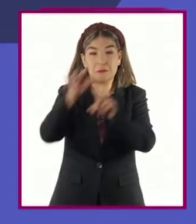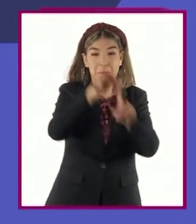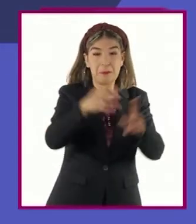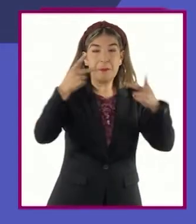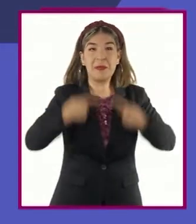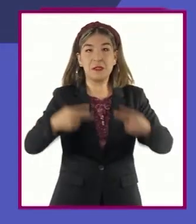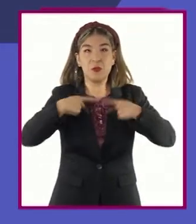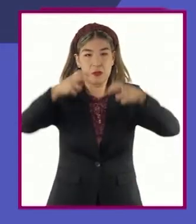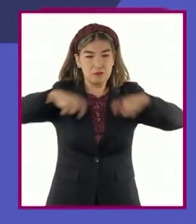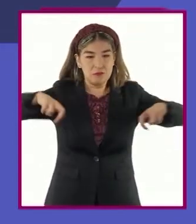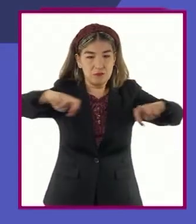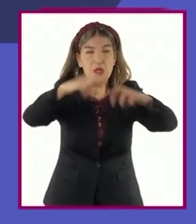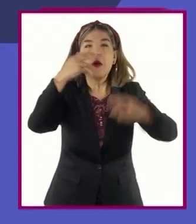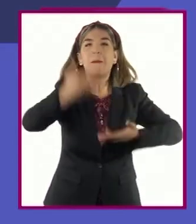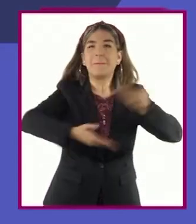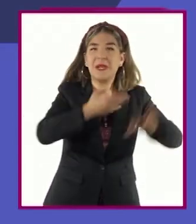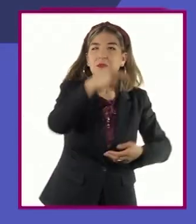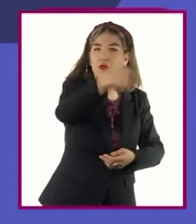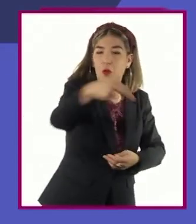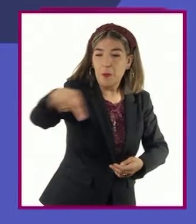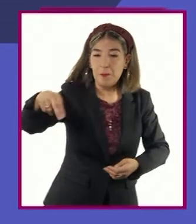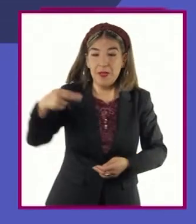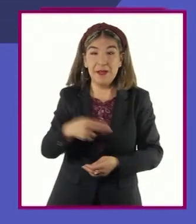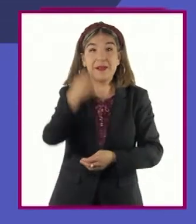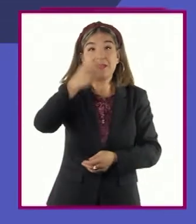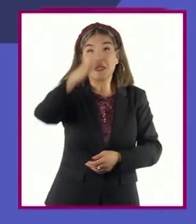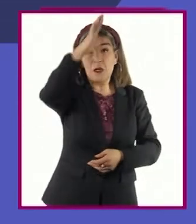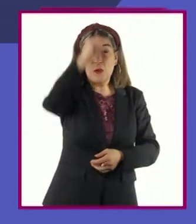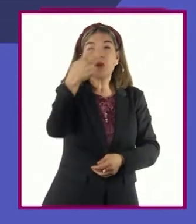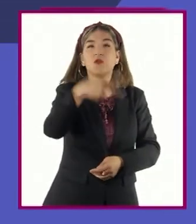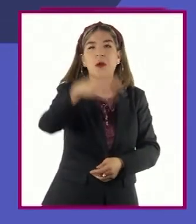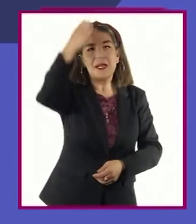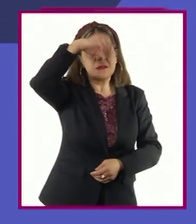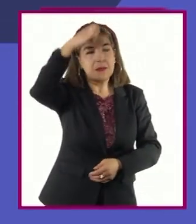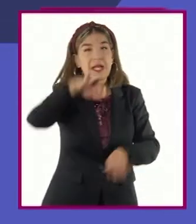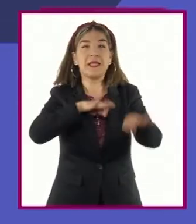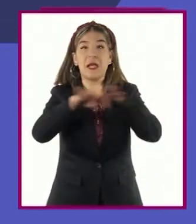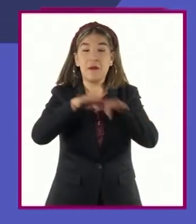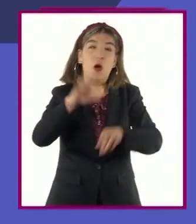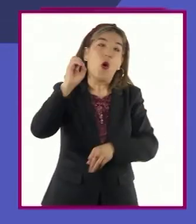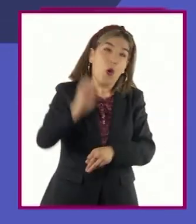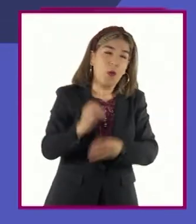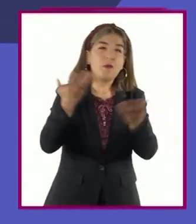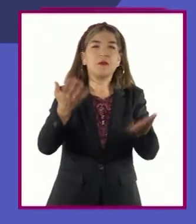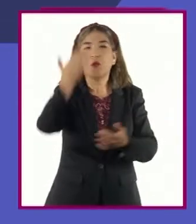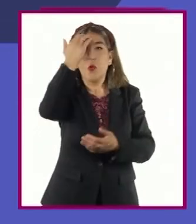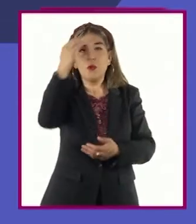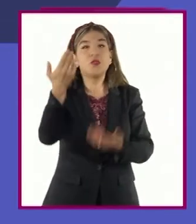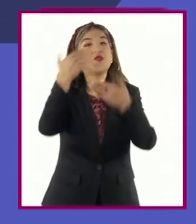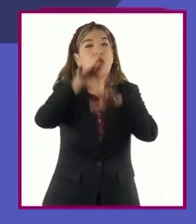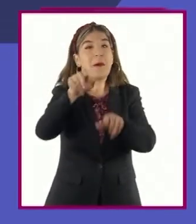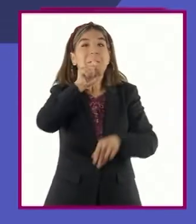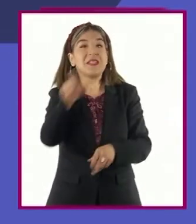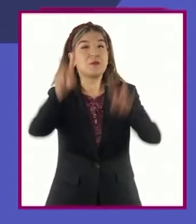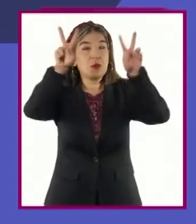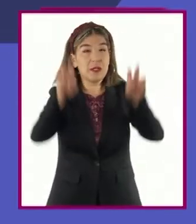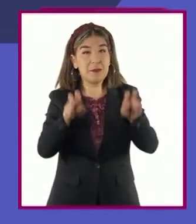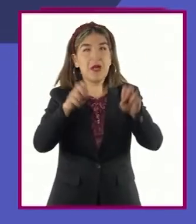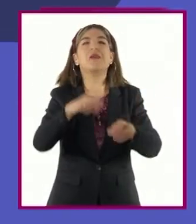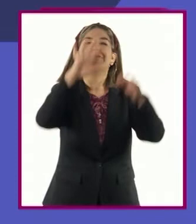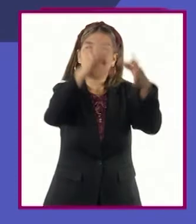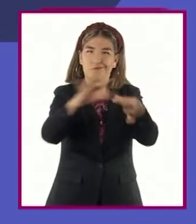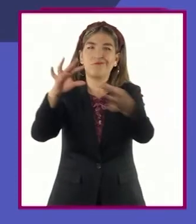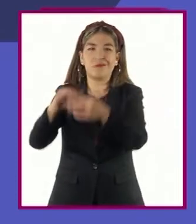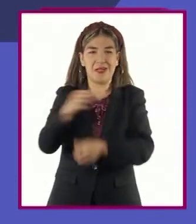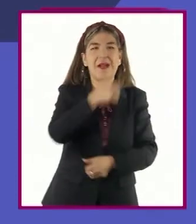podemos identificar que de acuerdo con su experiencia laboral o conocimiento del tema, serán las aportaciones que hagan a la